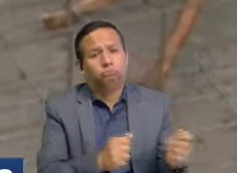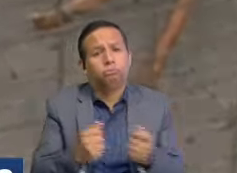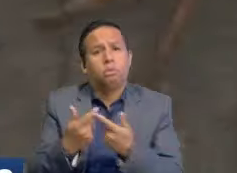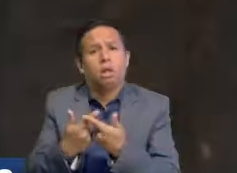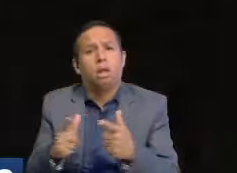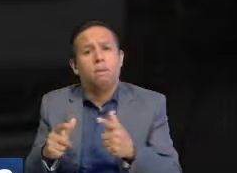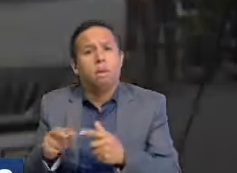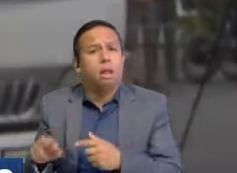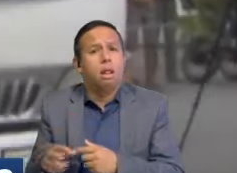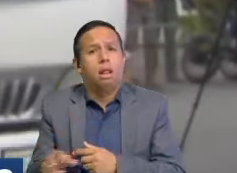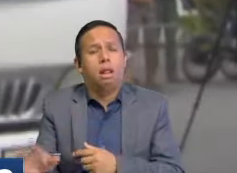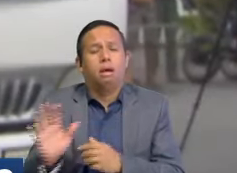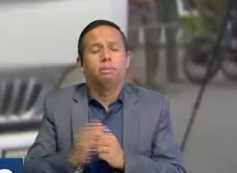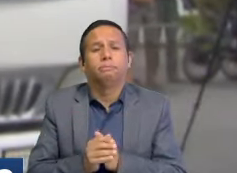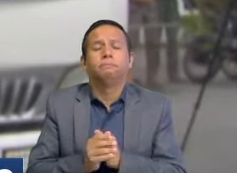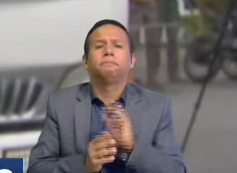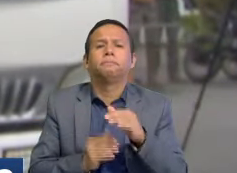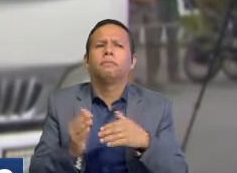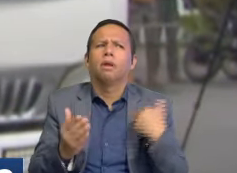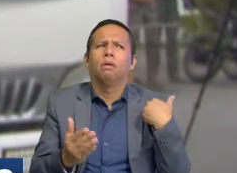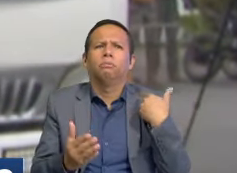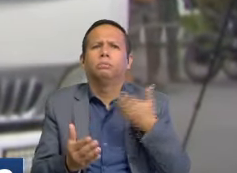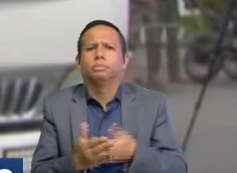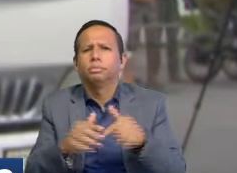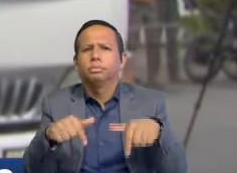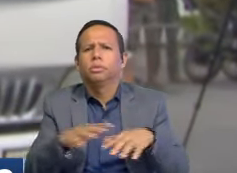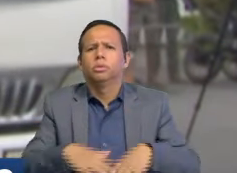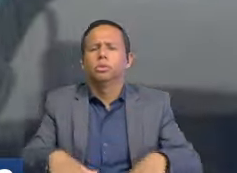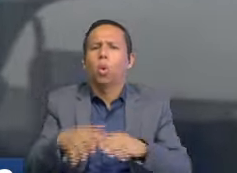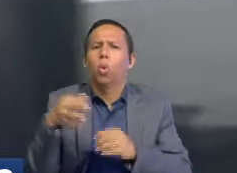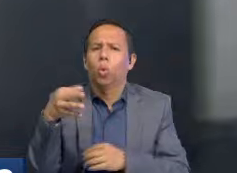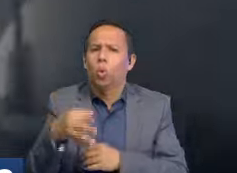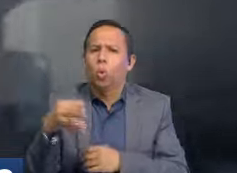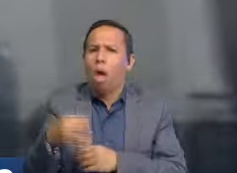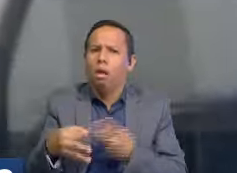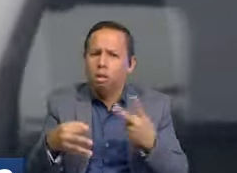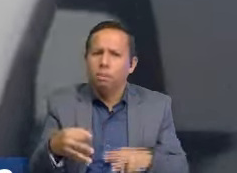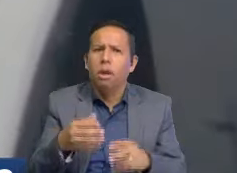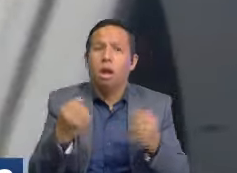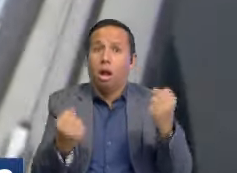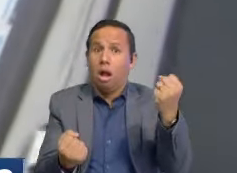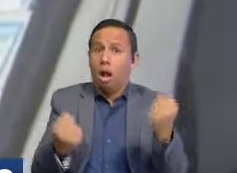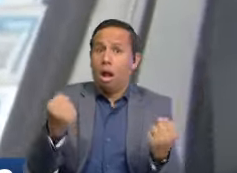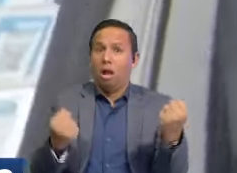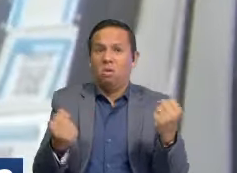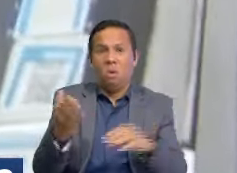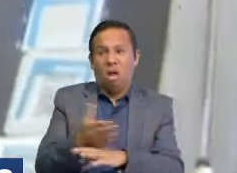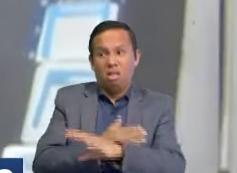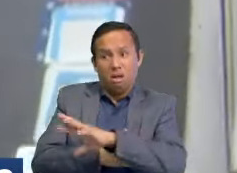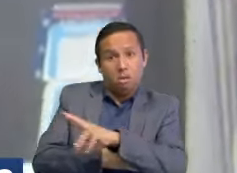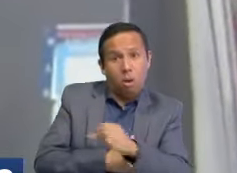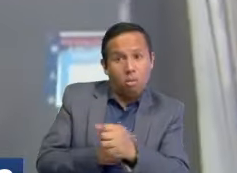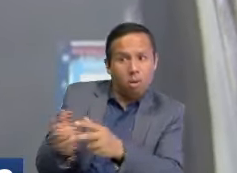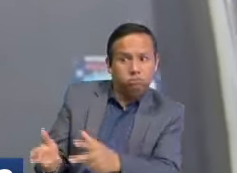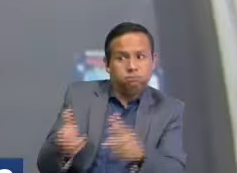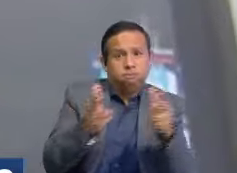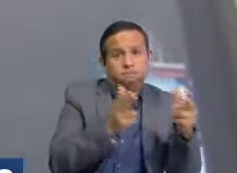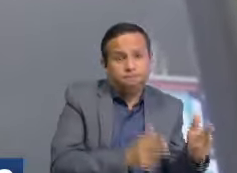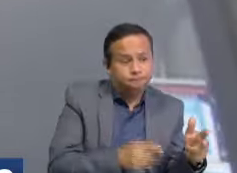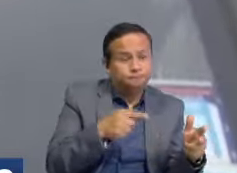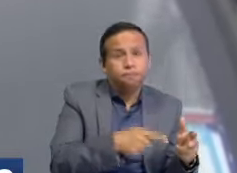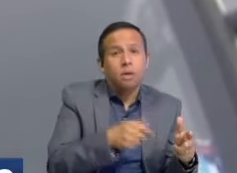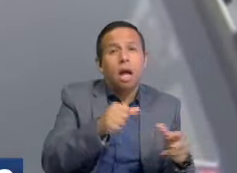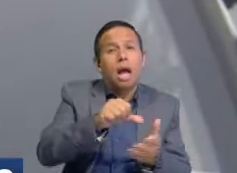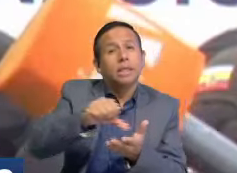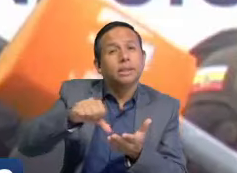tienen que estar. En las últimas horas, en Durán también se recuperó un camión que fue robado en la madrugada y en el que se transportaban bidones de